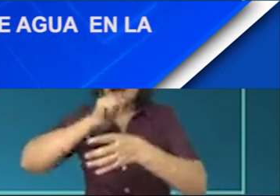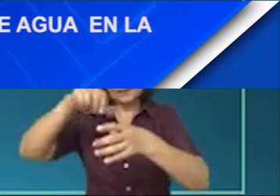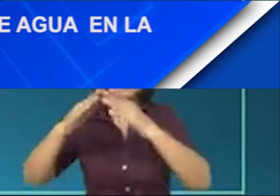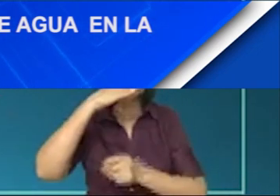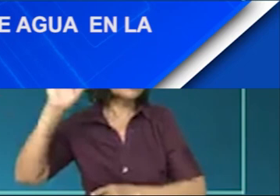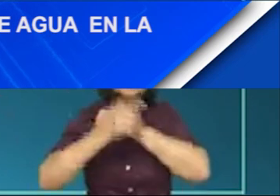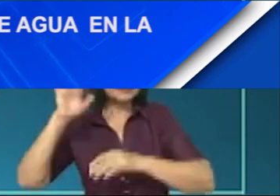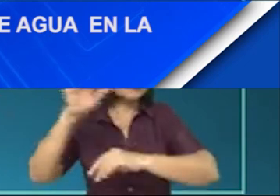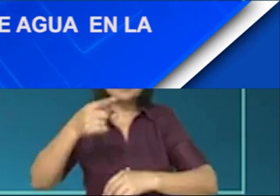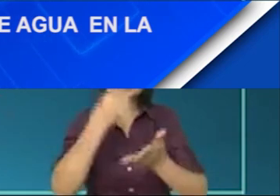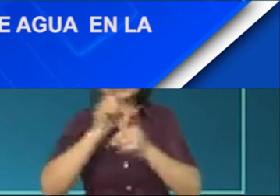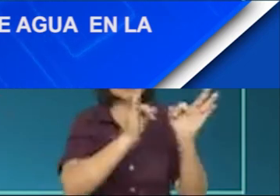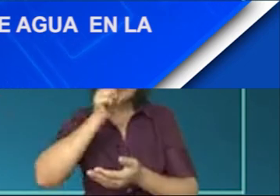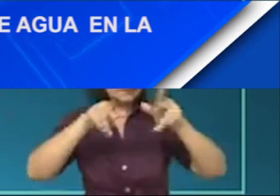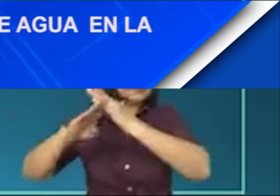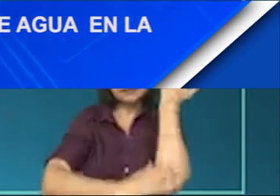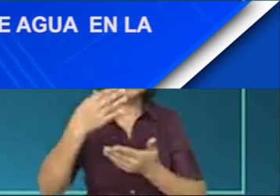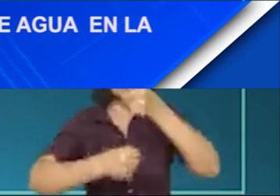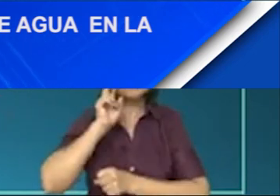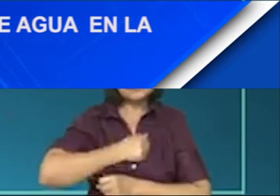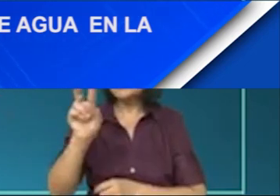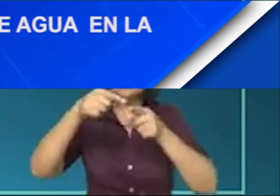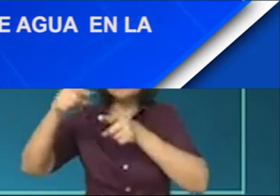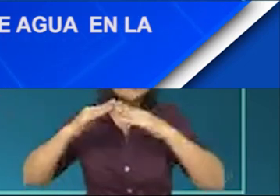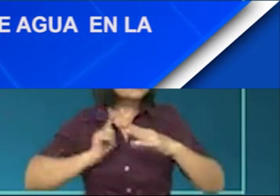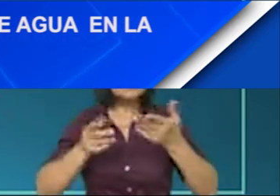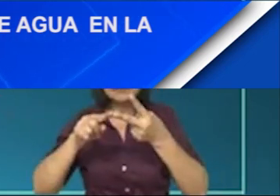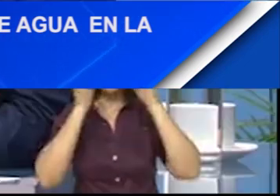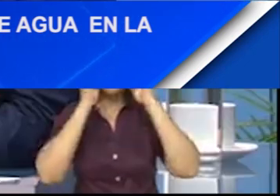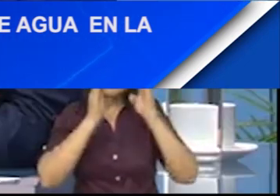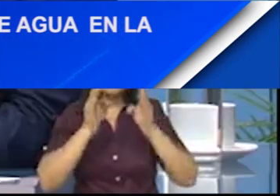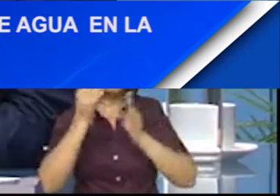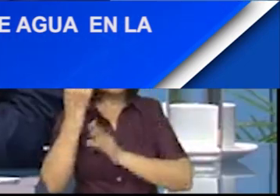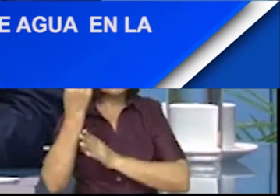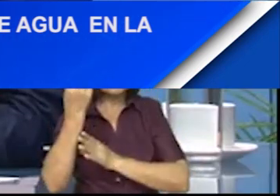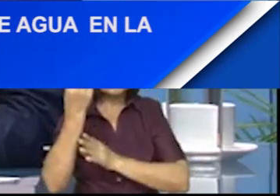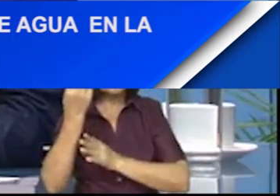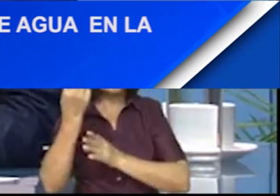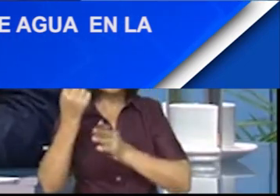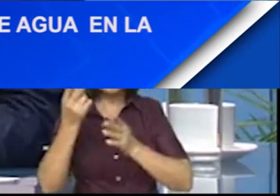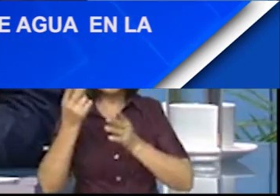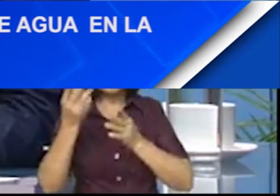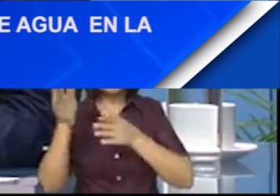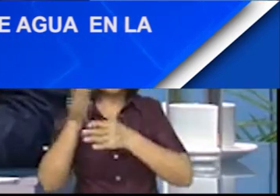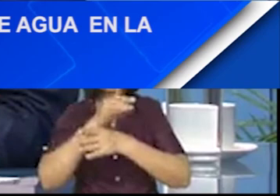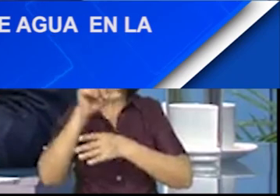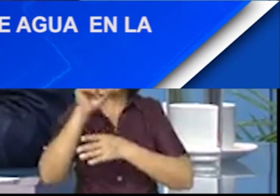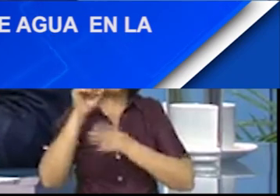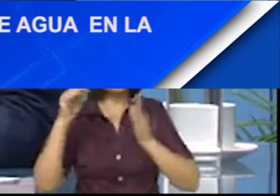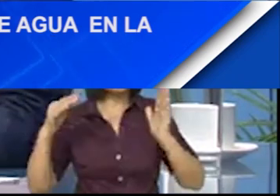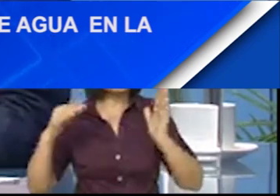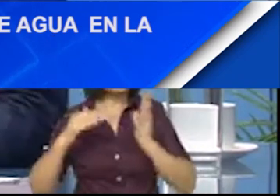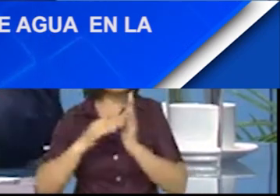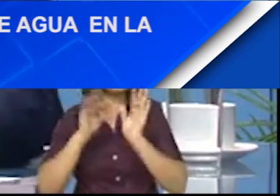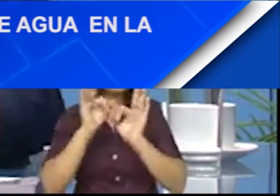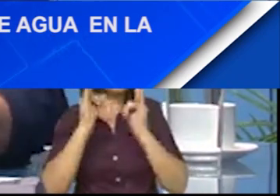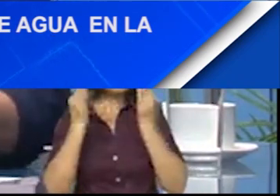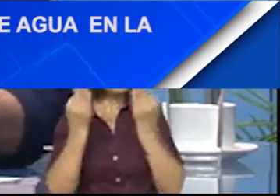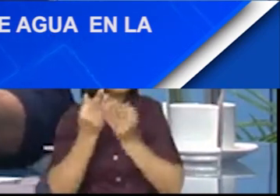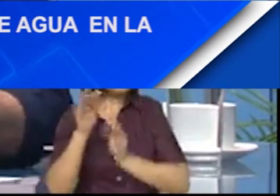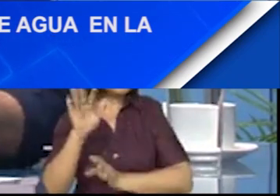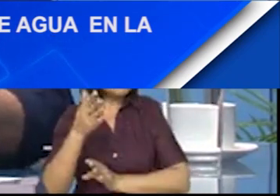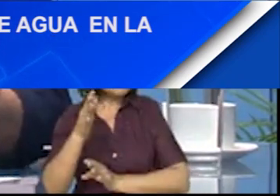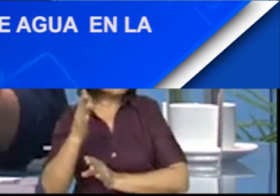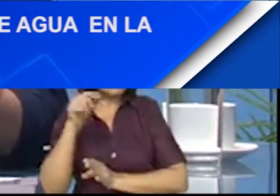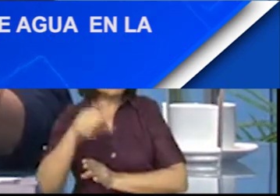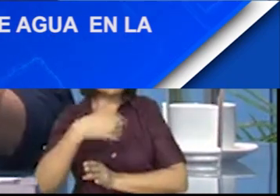todavía hay familias que no es que no tengan cobertura, sino que tienen redes artesanales. Hay unas 10.000 familias aproximadamente que tienen